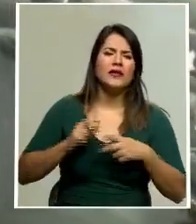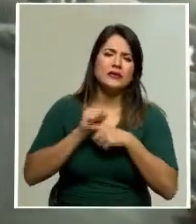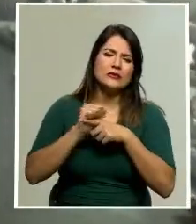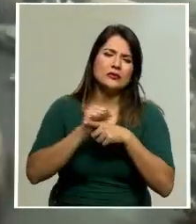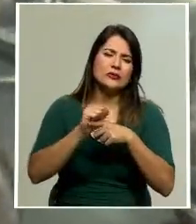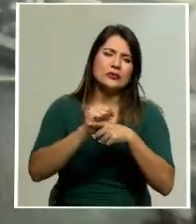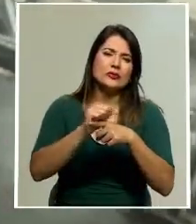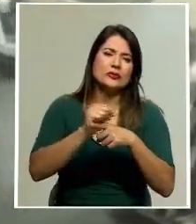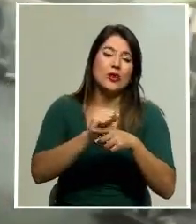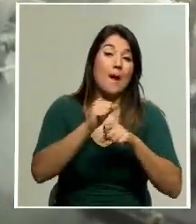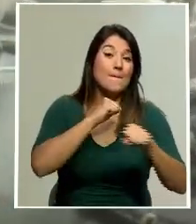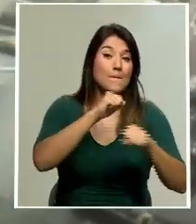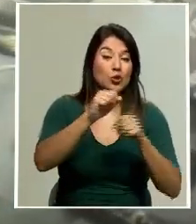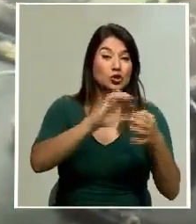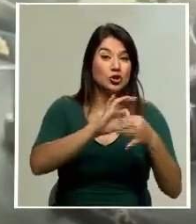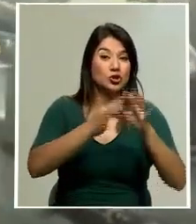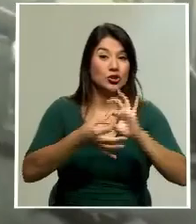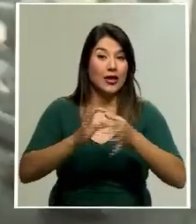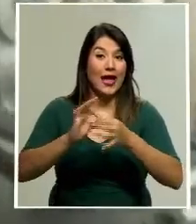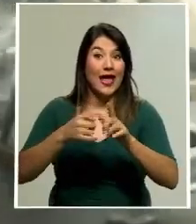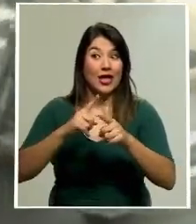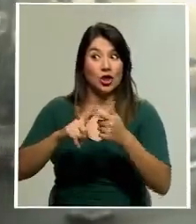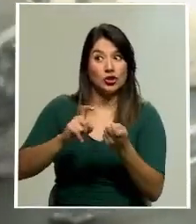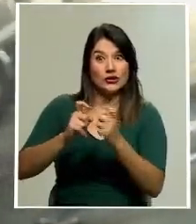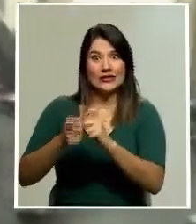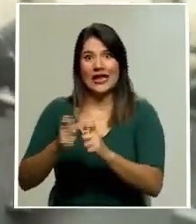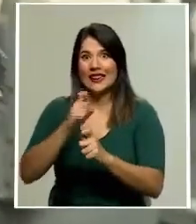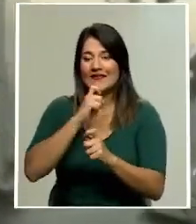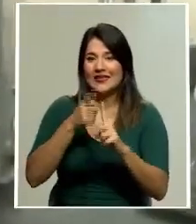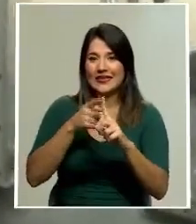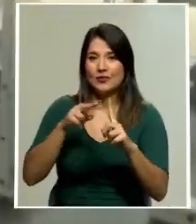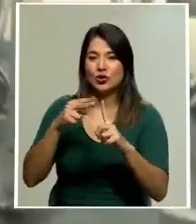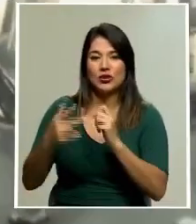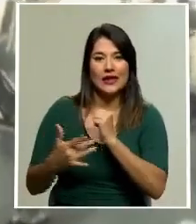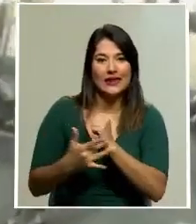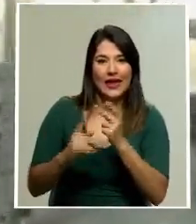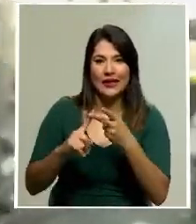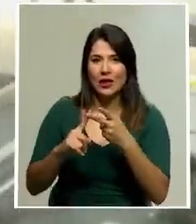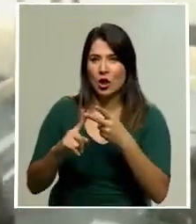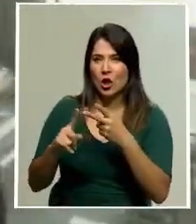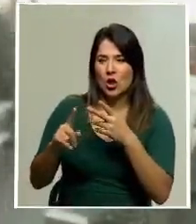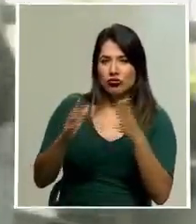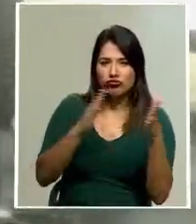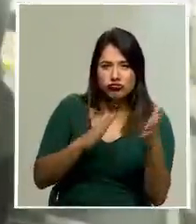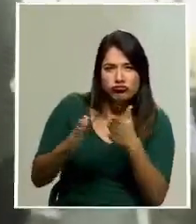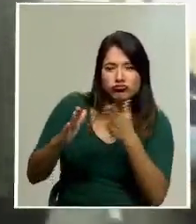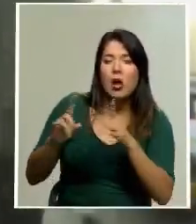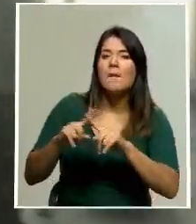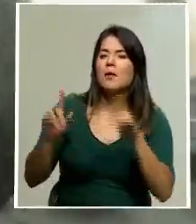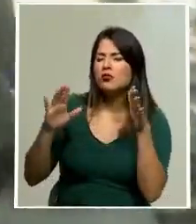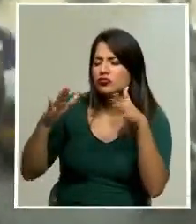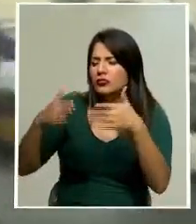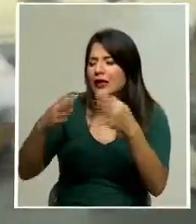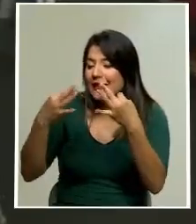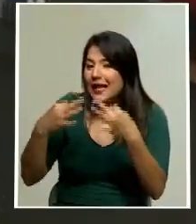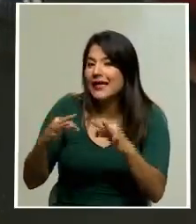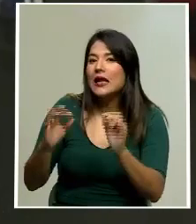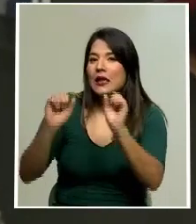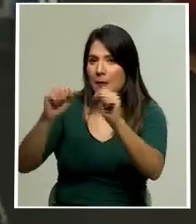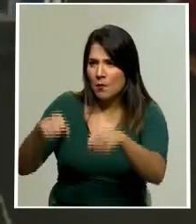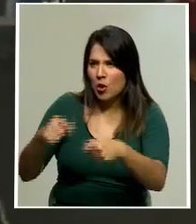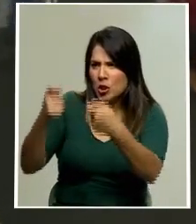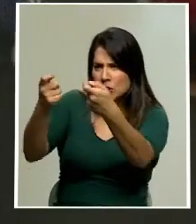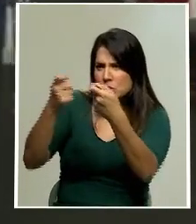olímpico, por lo que el cambio ha sido difícil a nivel técnico y táctico, pero está enfocada en tratar de recibir todas